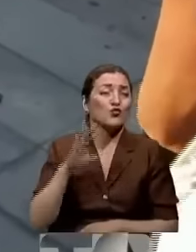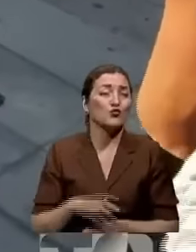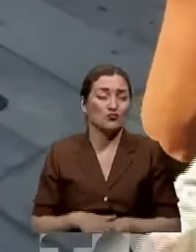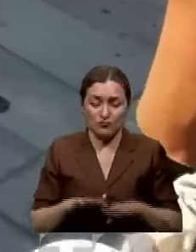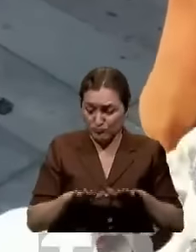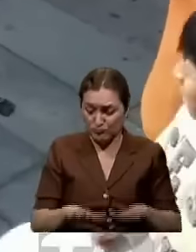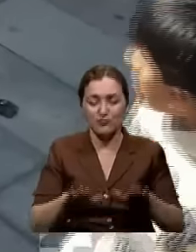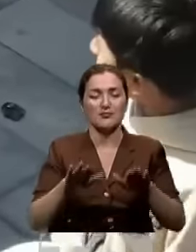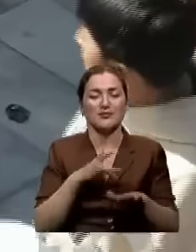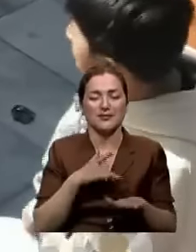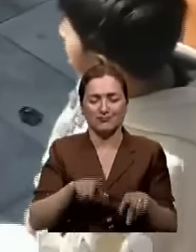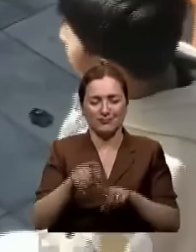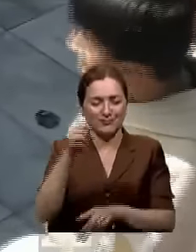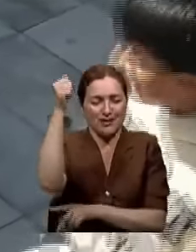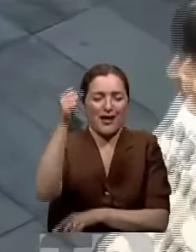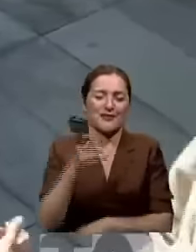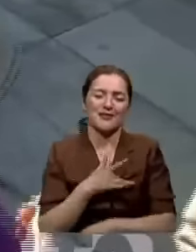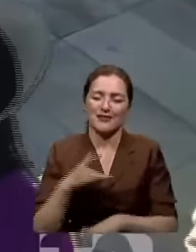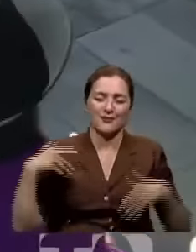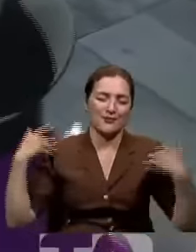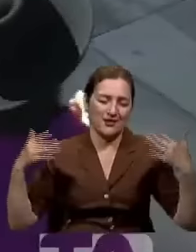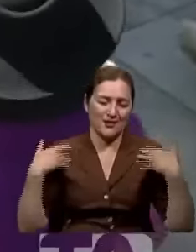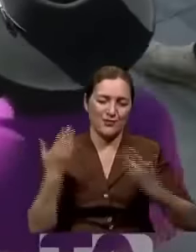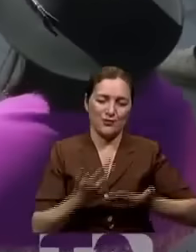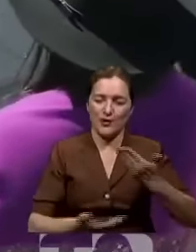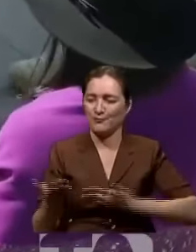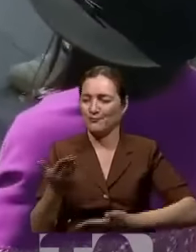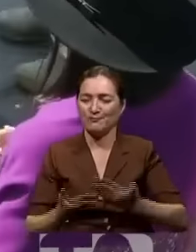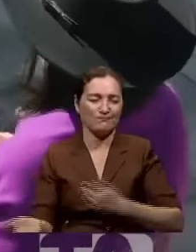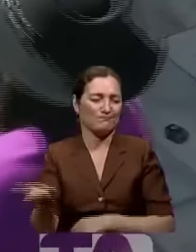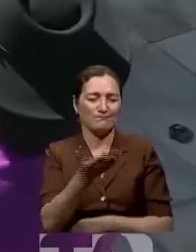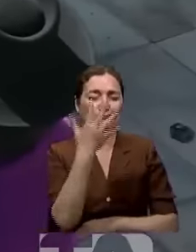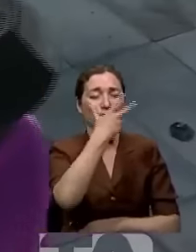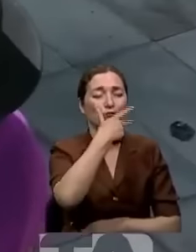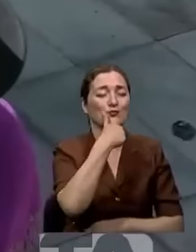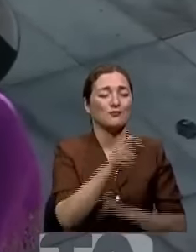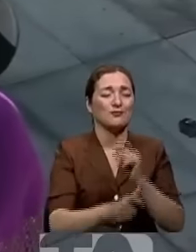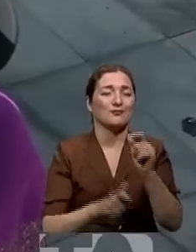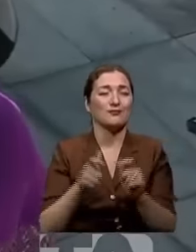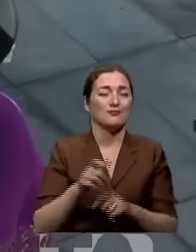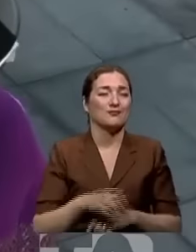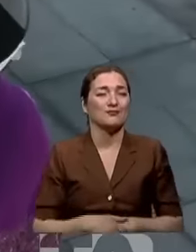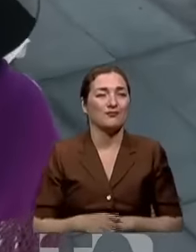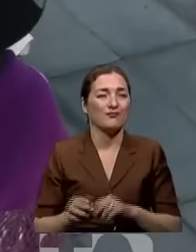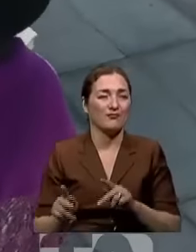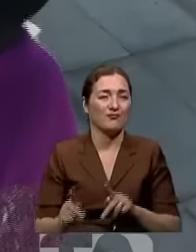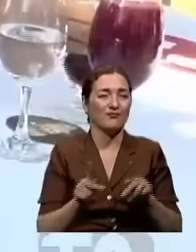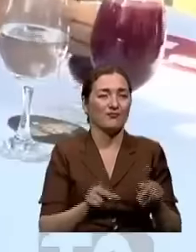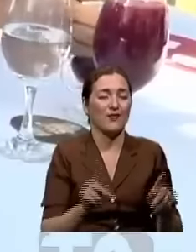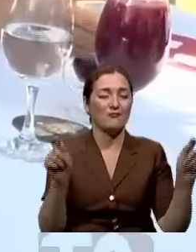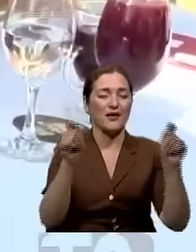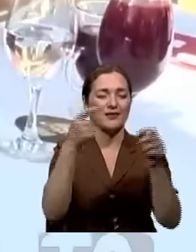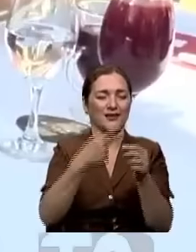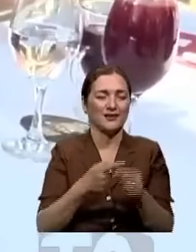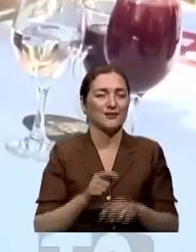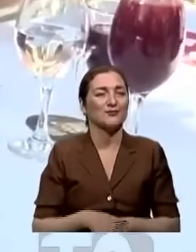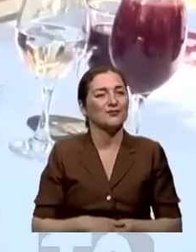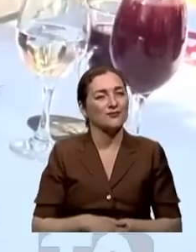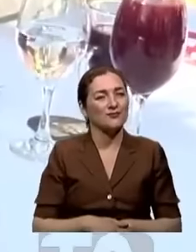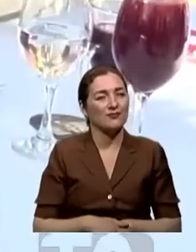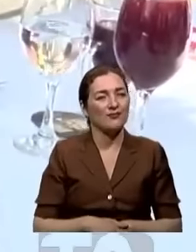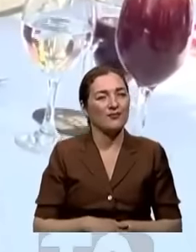estar aquí ya nos hace ganadores. Estamos felices, felices de compartir con ustedes, con esta hermosa gente. Y bueno, prepararnos ya para las fiestas de Quito, por supuesto.